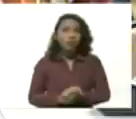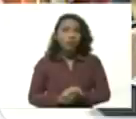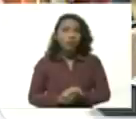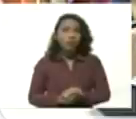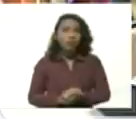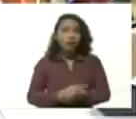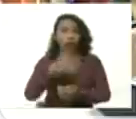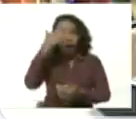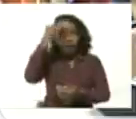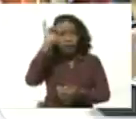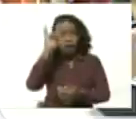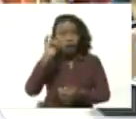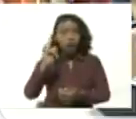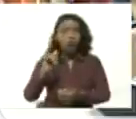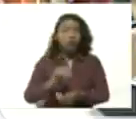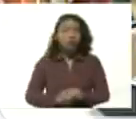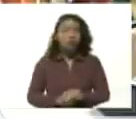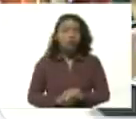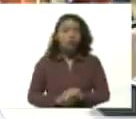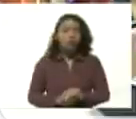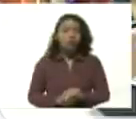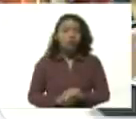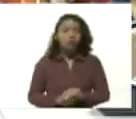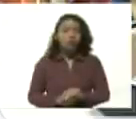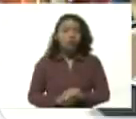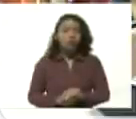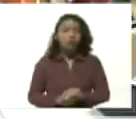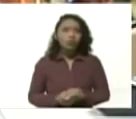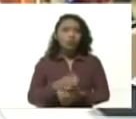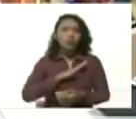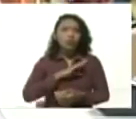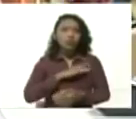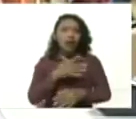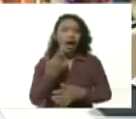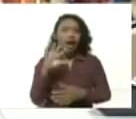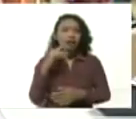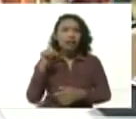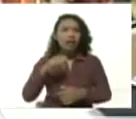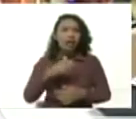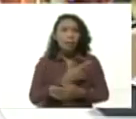haitianos, trinitarios, que tenemos por millones,